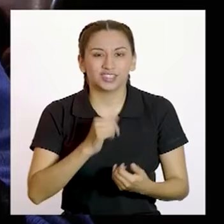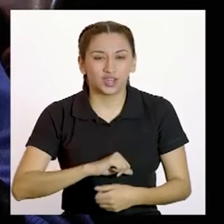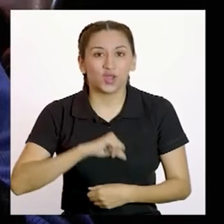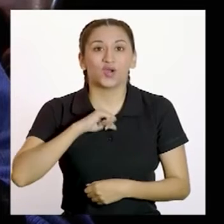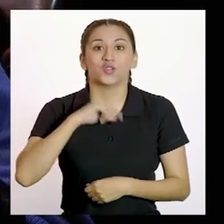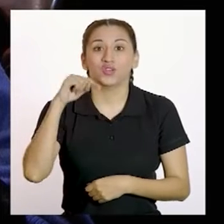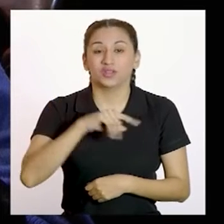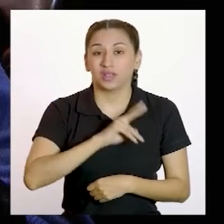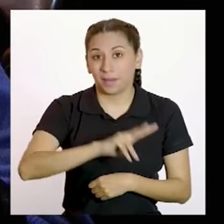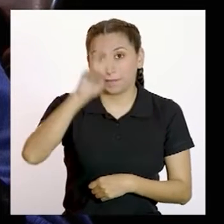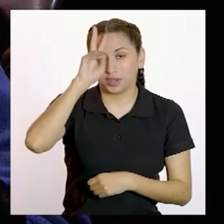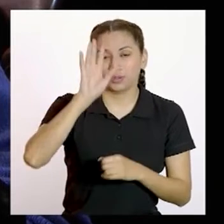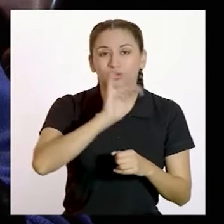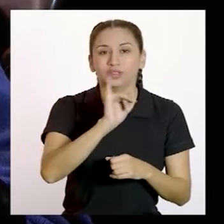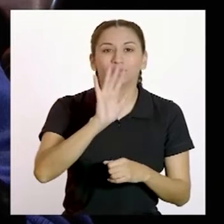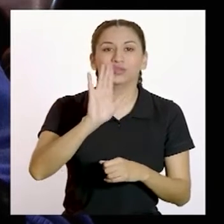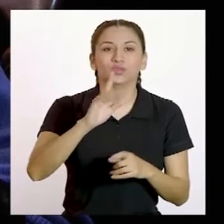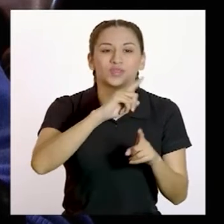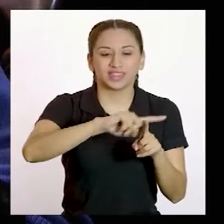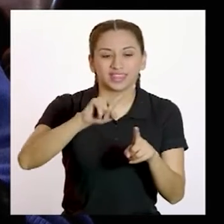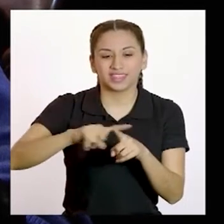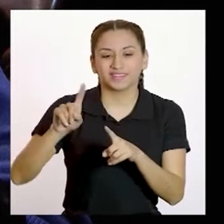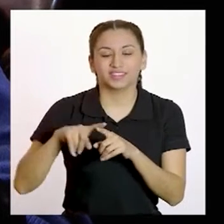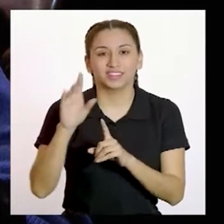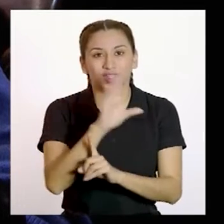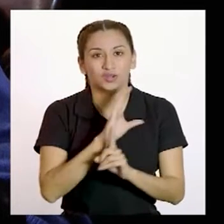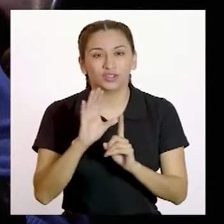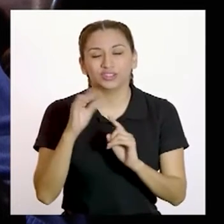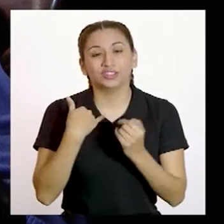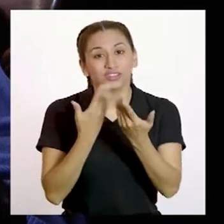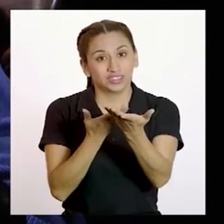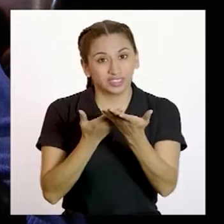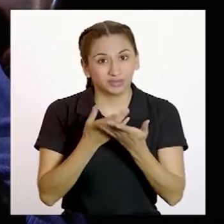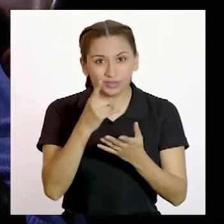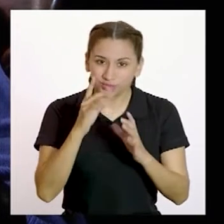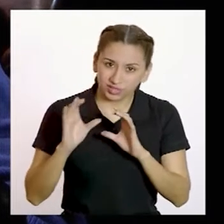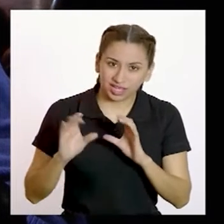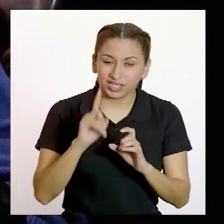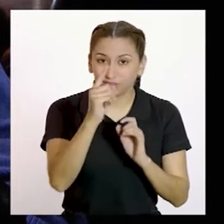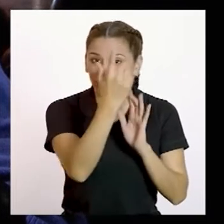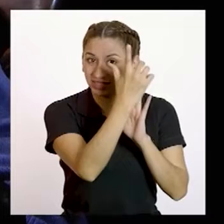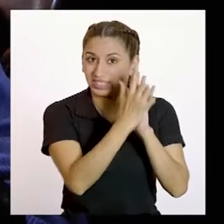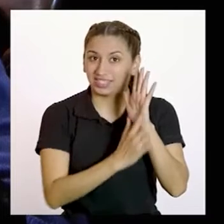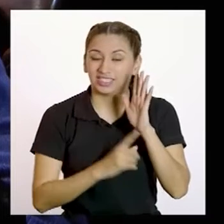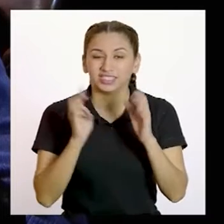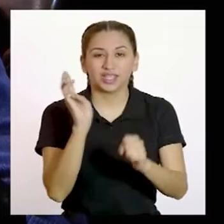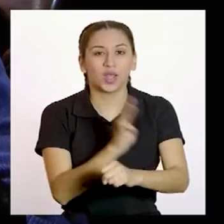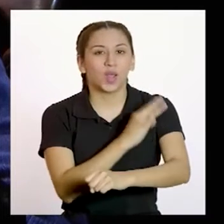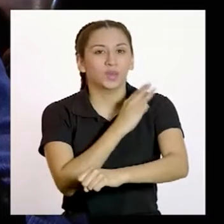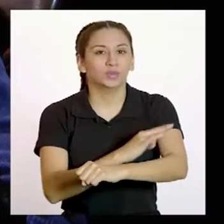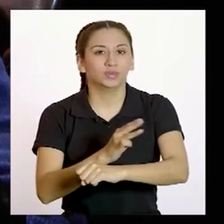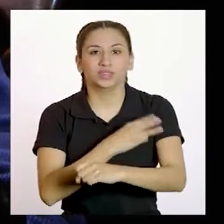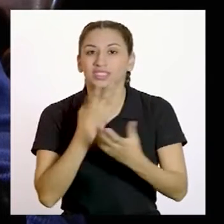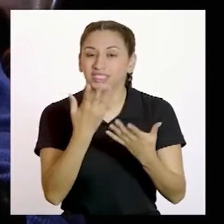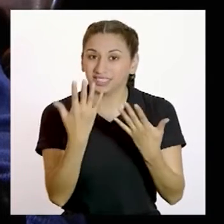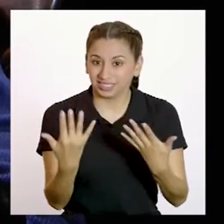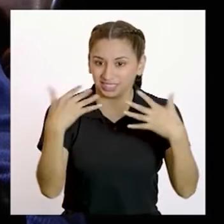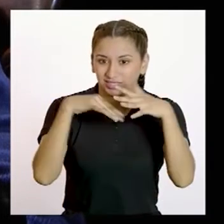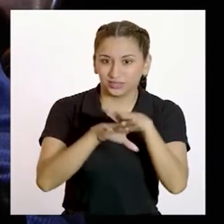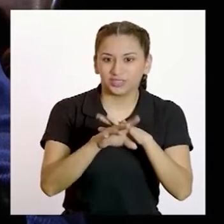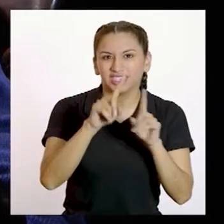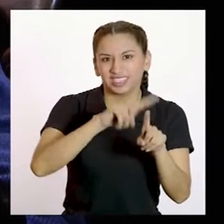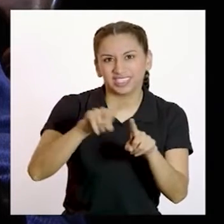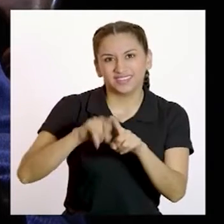orgullosos de nuestro país y su diversidad cultural. Los invito a elaborar una lista musical en la que